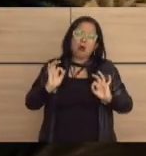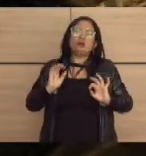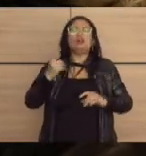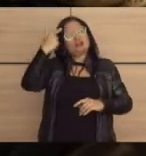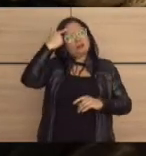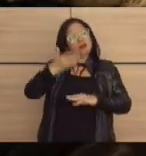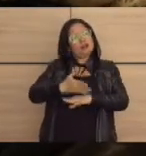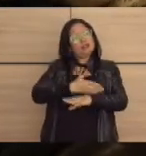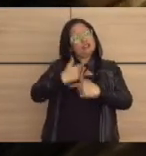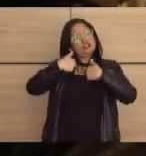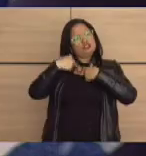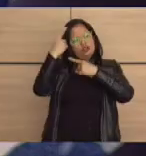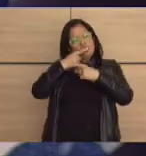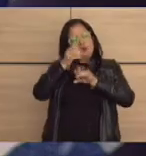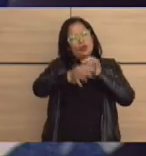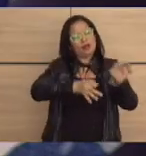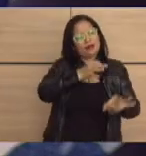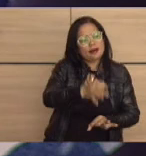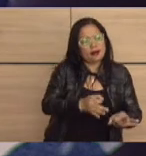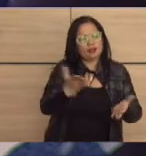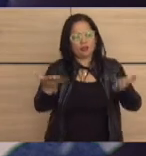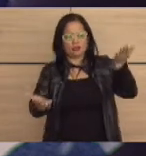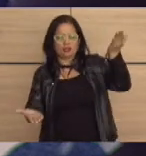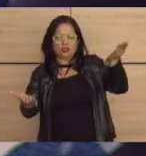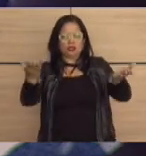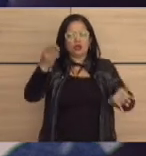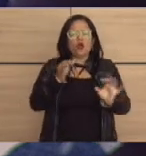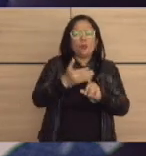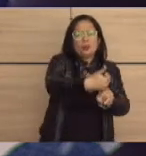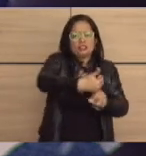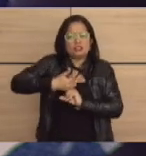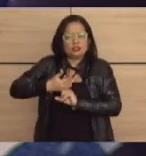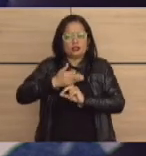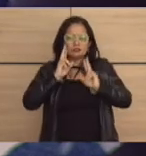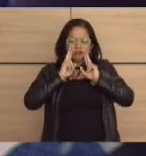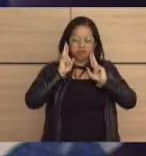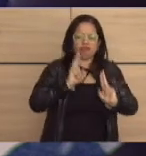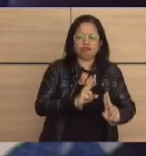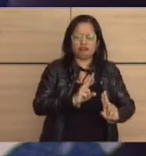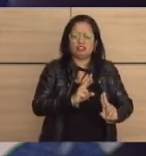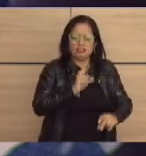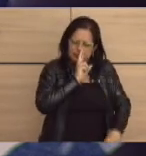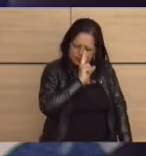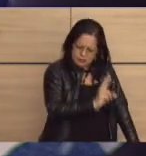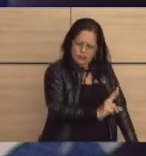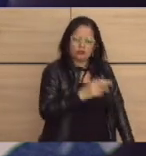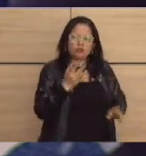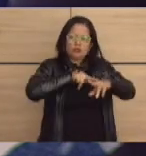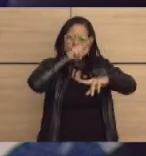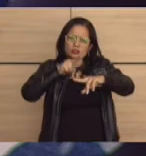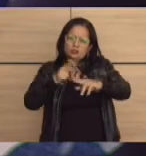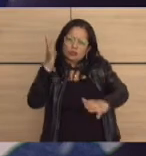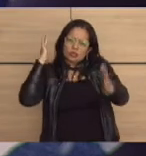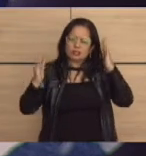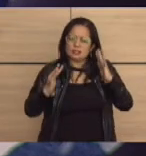cuidado, del equilibrio, de la protección, del respeto por la naturaleza y hasta de asumir la naturaleza como